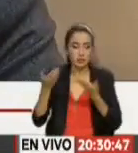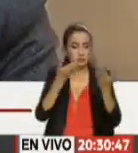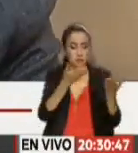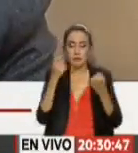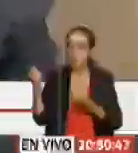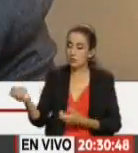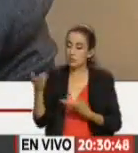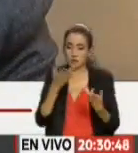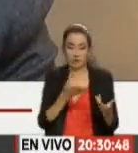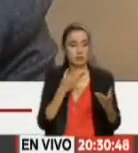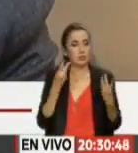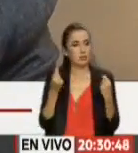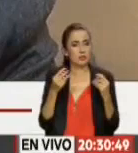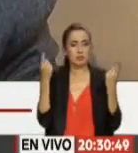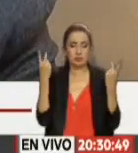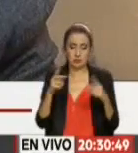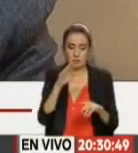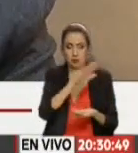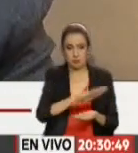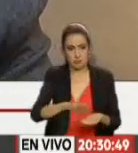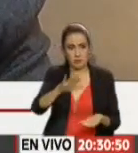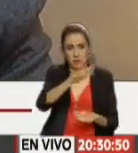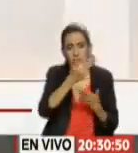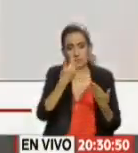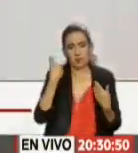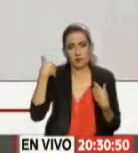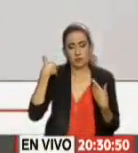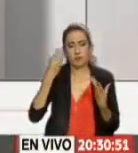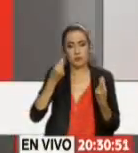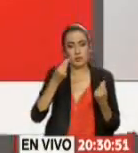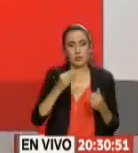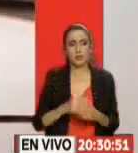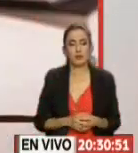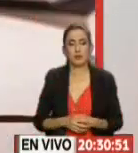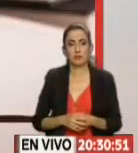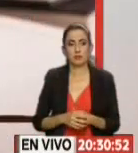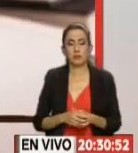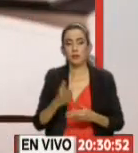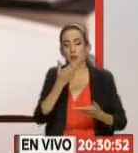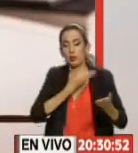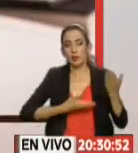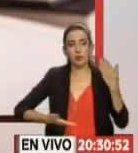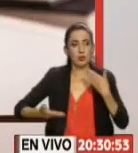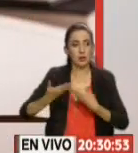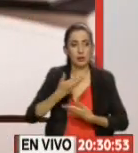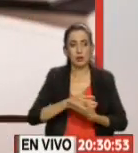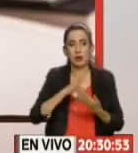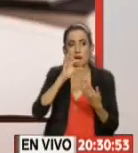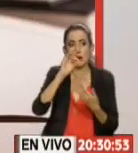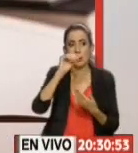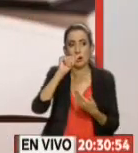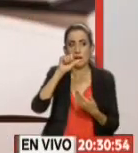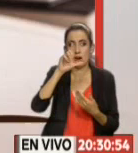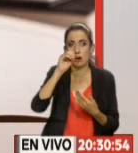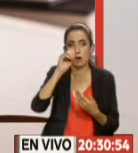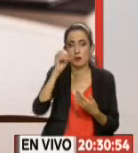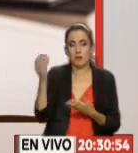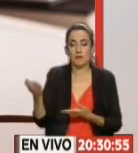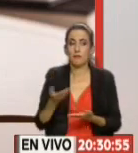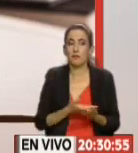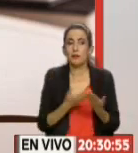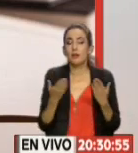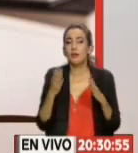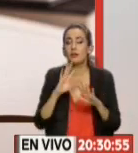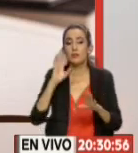sea, es una locura, él también se benefició de dinero del Estado. Por otra parte, los cooperadores eficaces Falcón y Chicaiza tienen una sentencia por